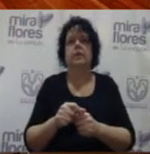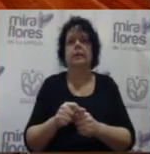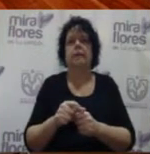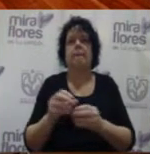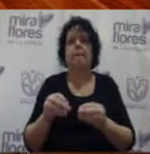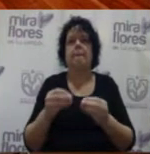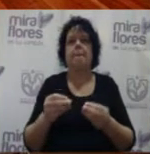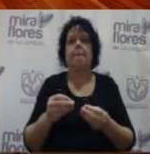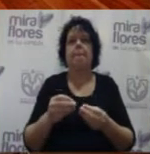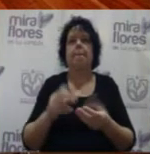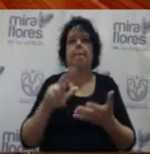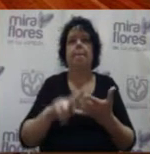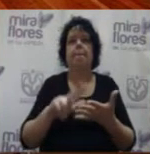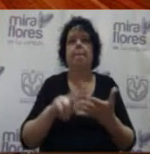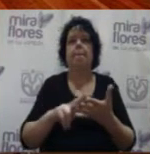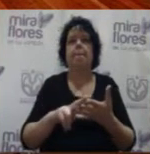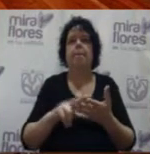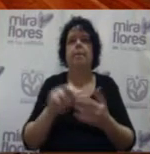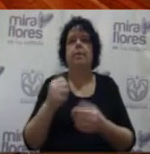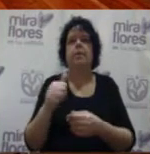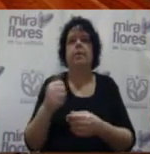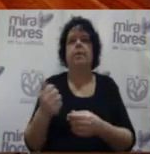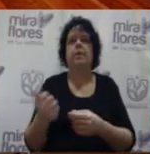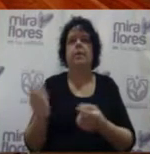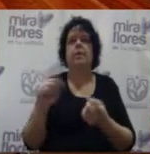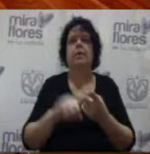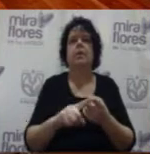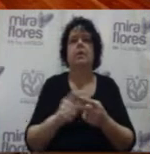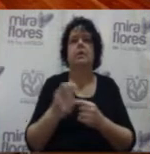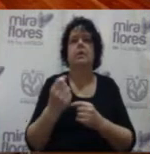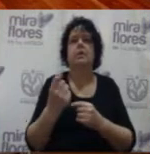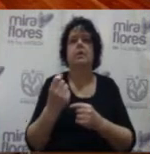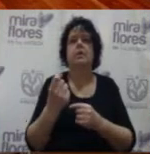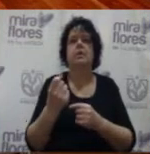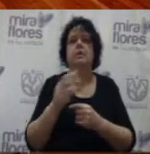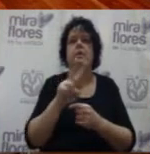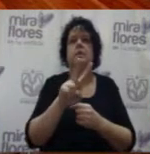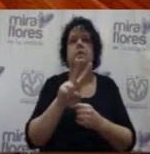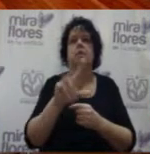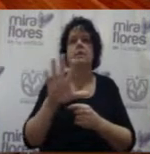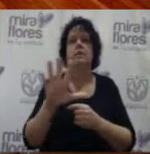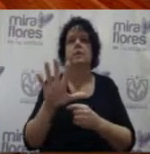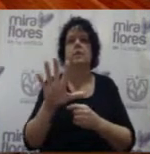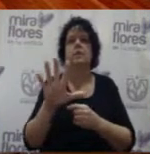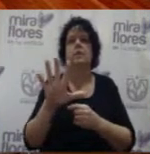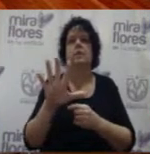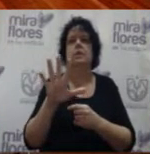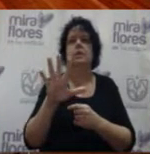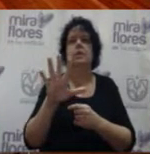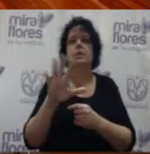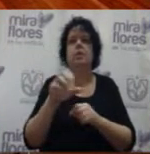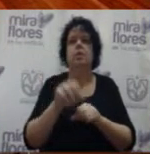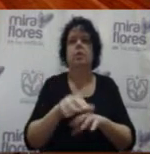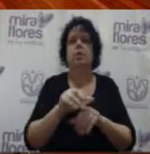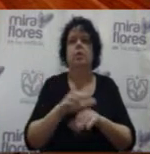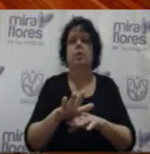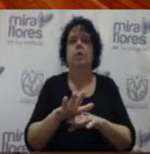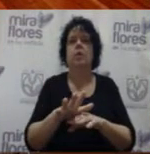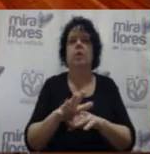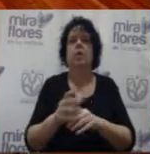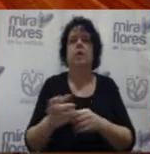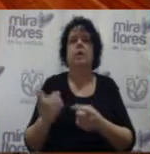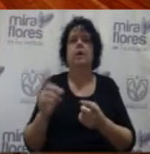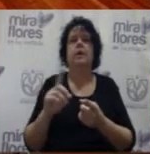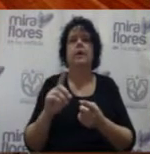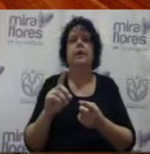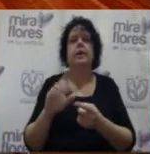la misma con efectividad desde las 10 de la mañana hasta las 11 horas del día 25 de junio del presente año, así como desde las